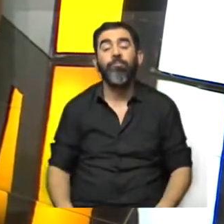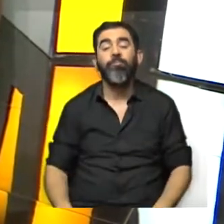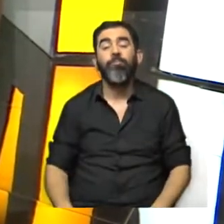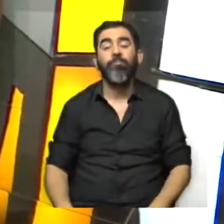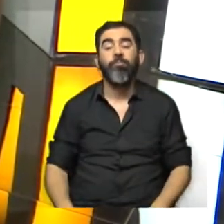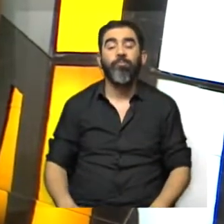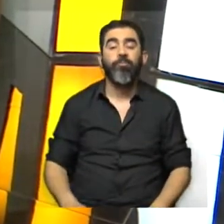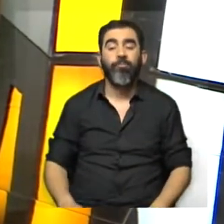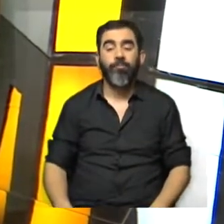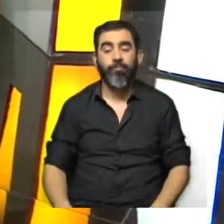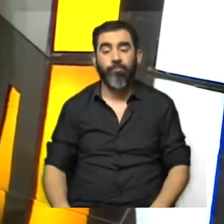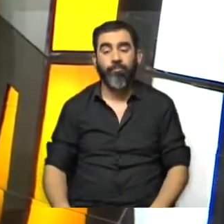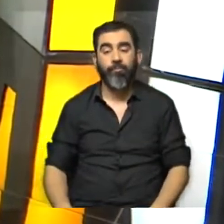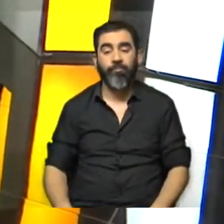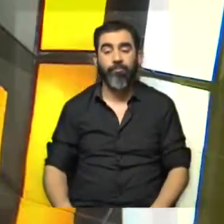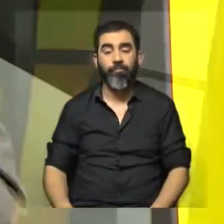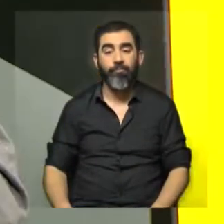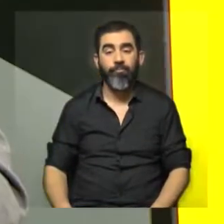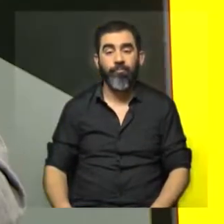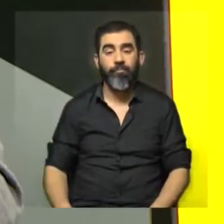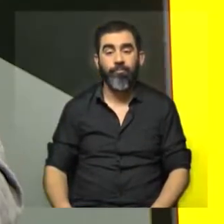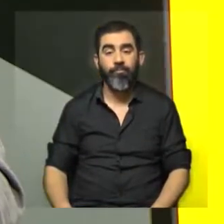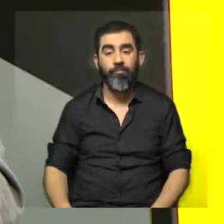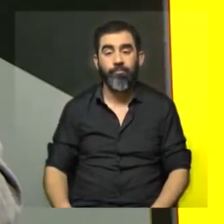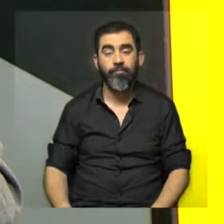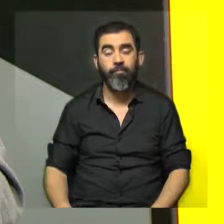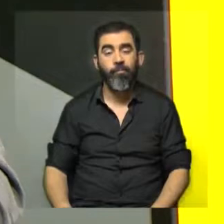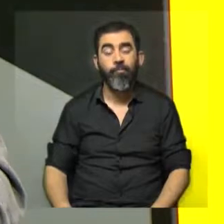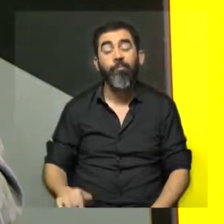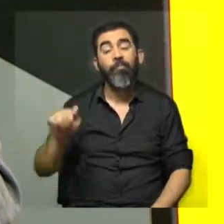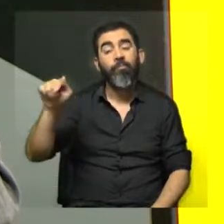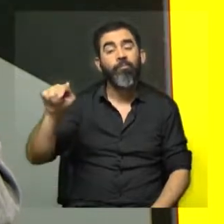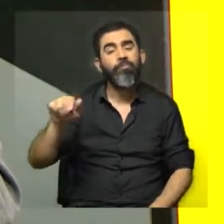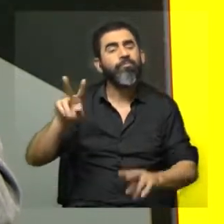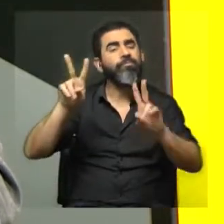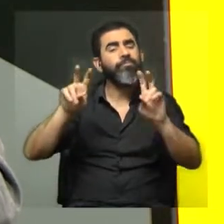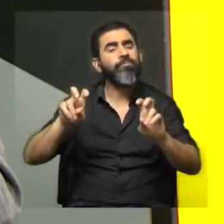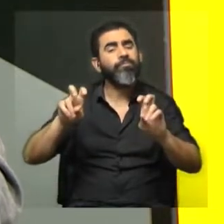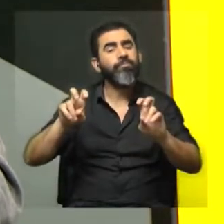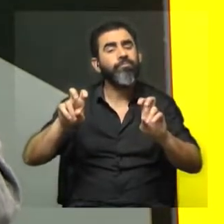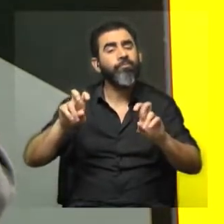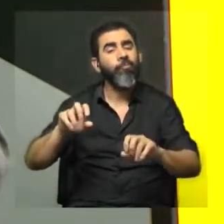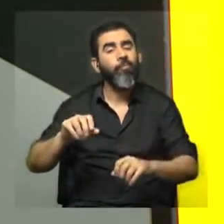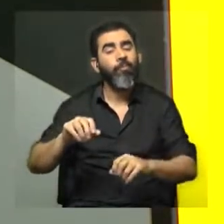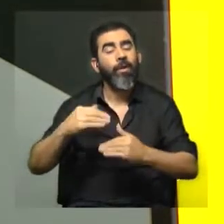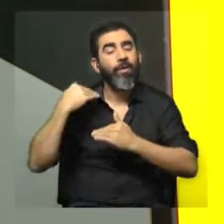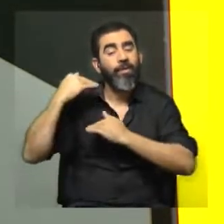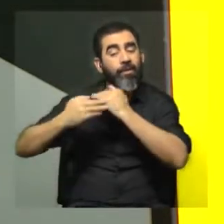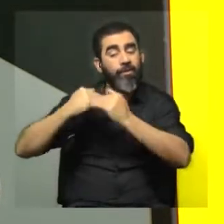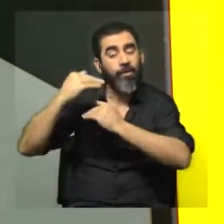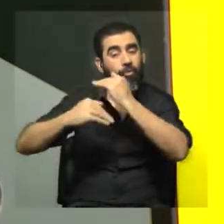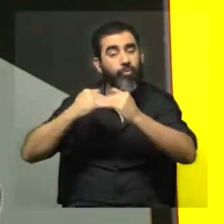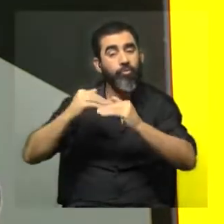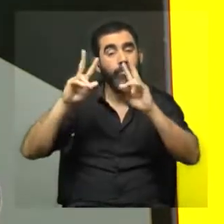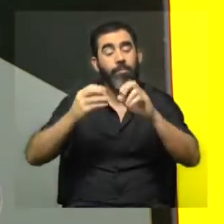Gracias. Gracias. Y por ese lado seguimos porque, Mauricio, vos venís de digamos, de un desarrollo en